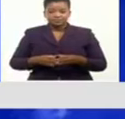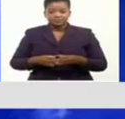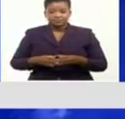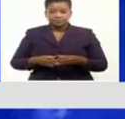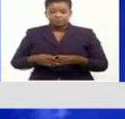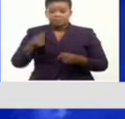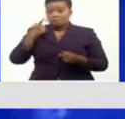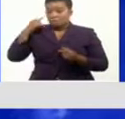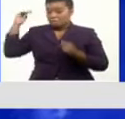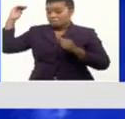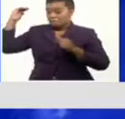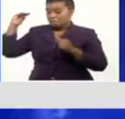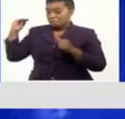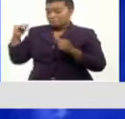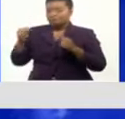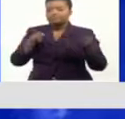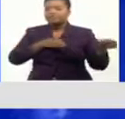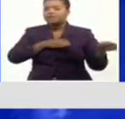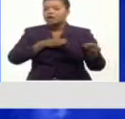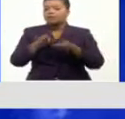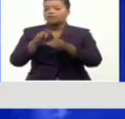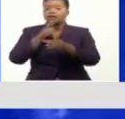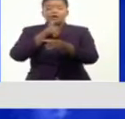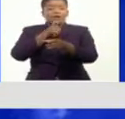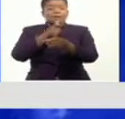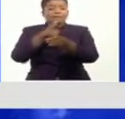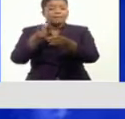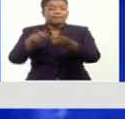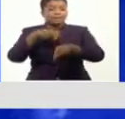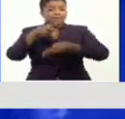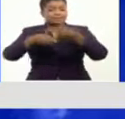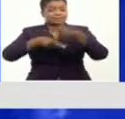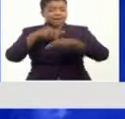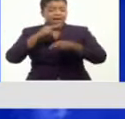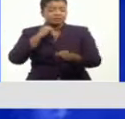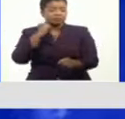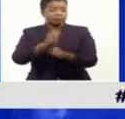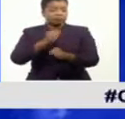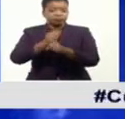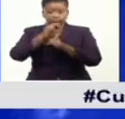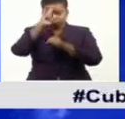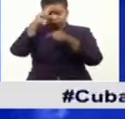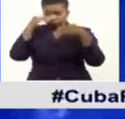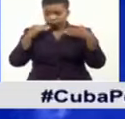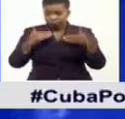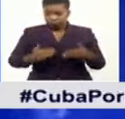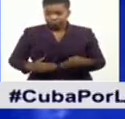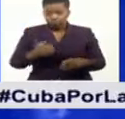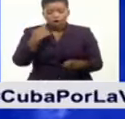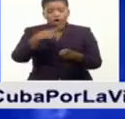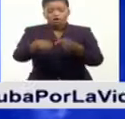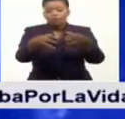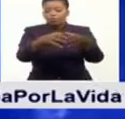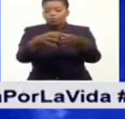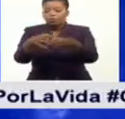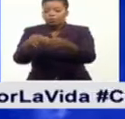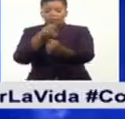la intervención sanitaria que se viene haciendo en trabajadores de la salud y otros grupos de